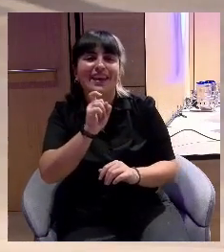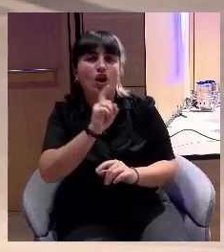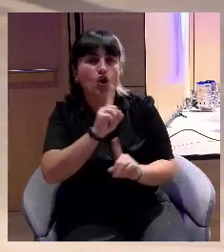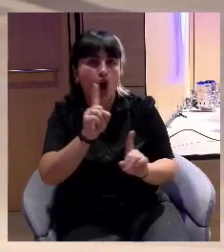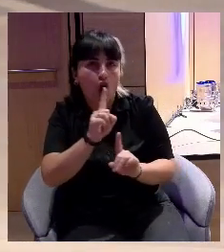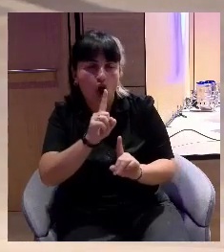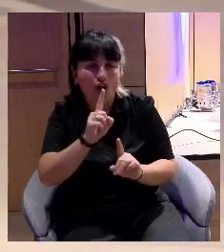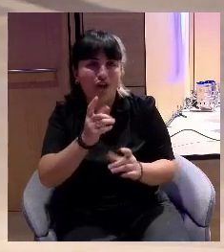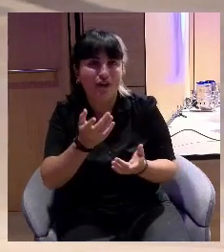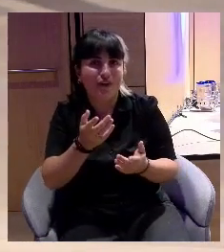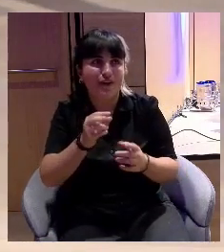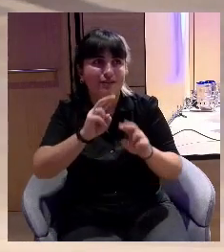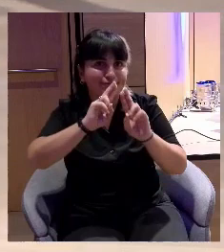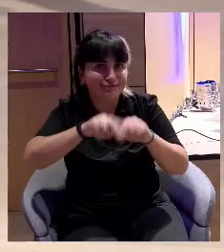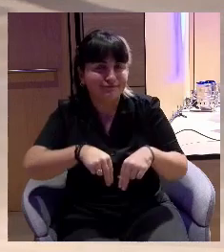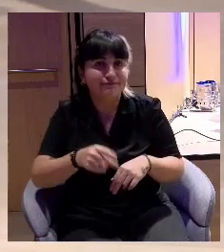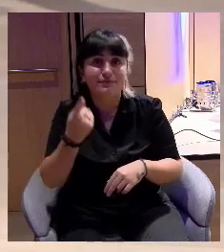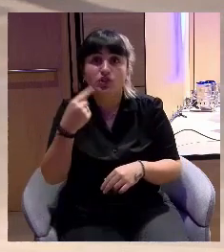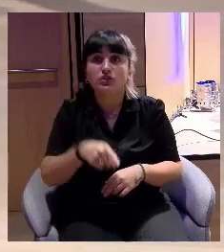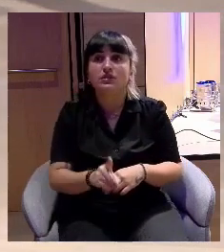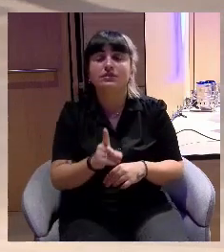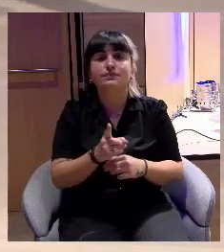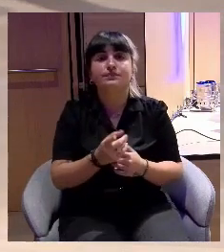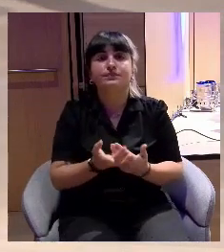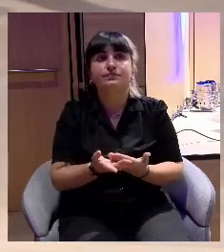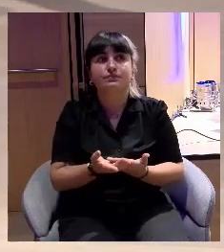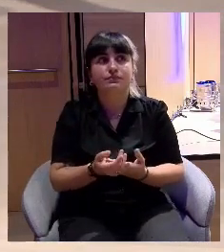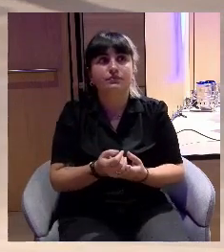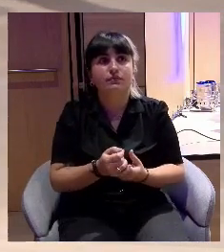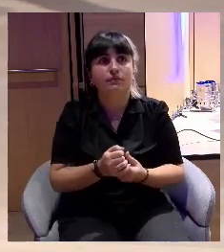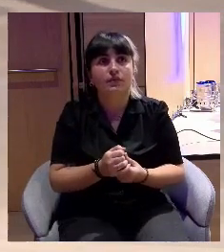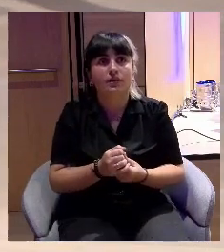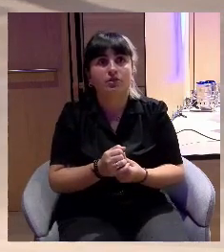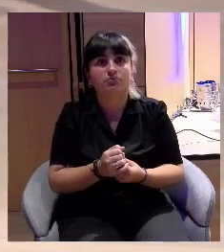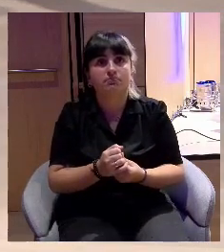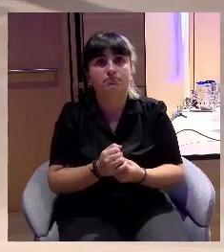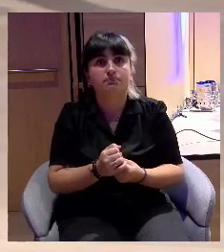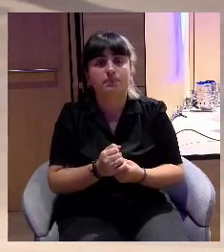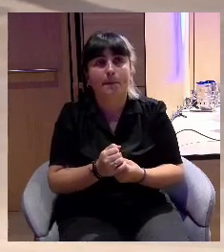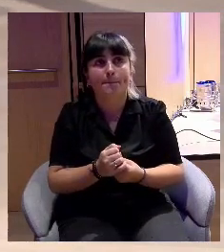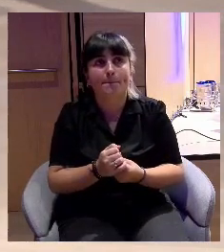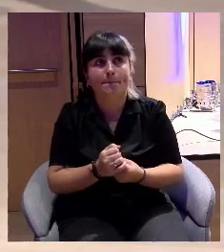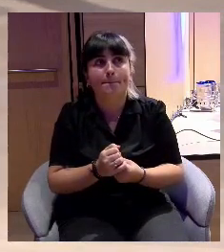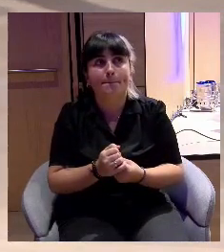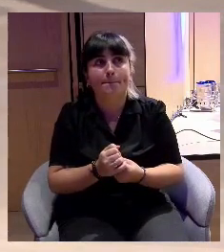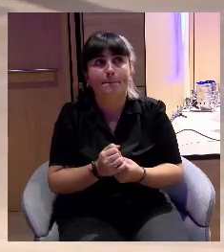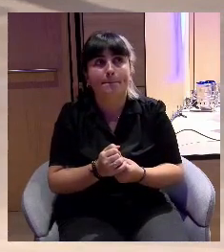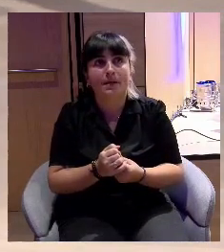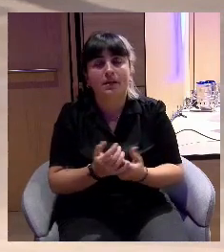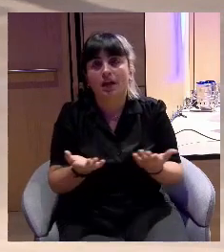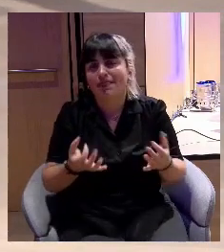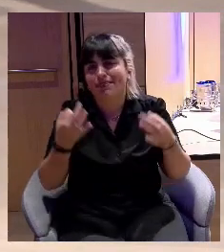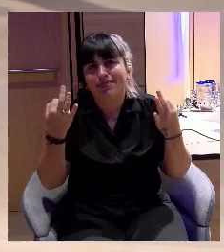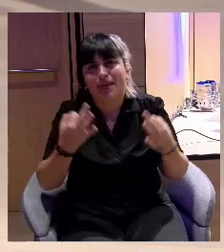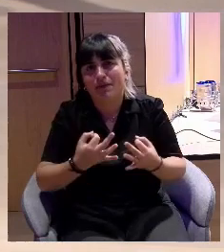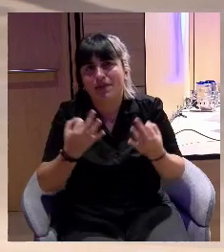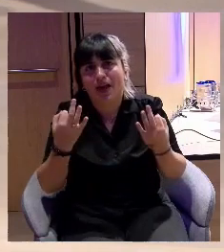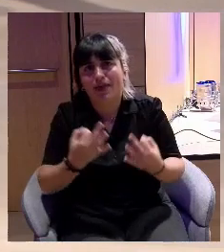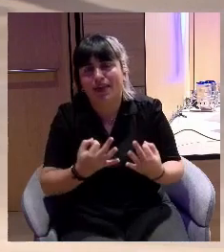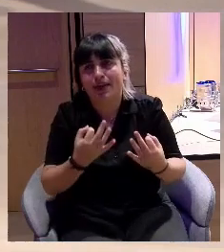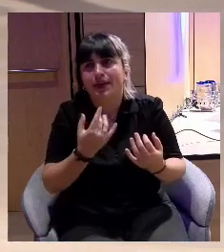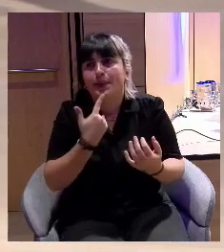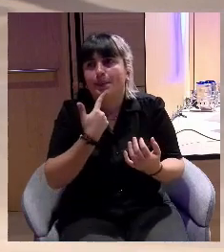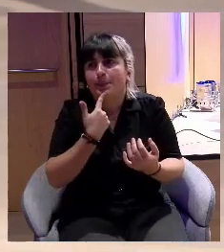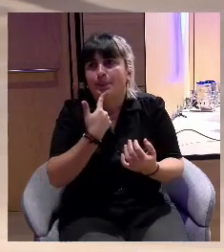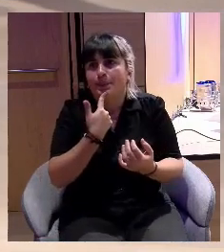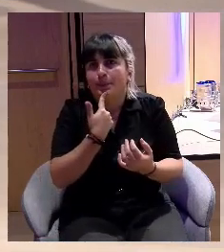pero solo vamos a tomar el dato que tenga fuente. Entonces, cuando cualquier persona anónima, no sabíamos ni quién era, ponía, este